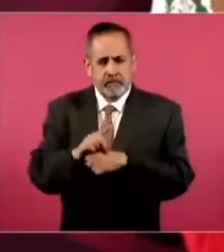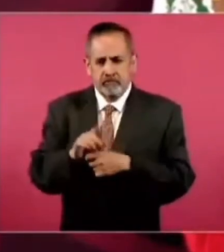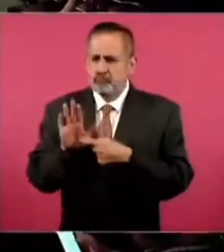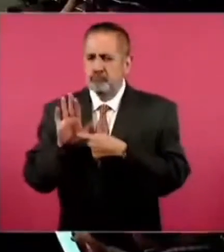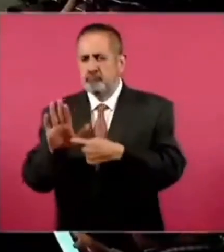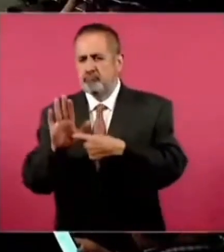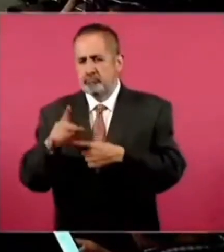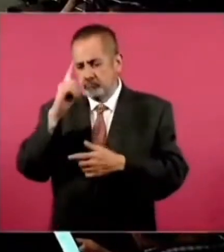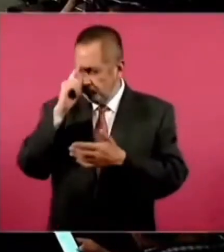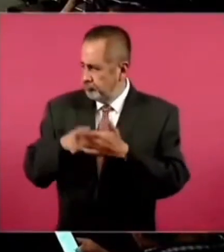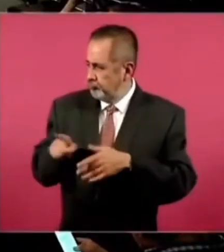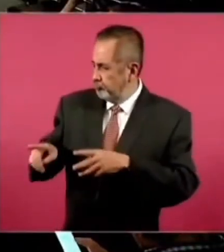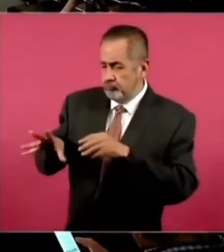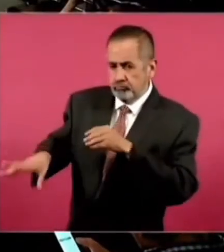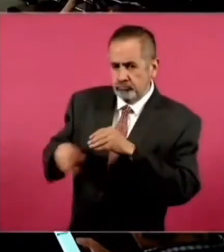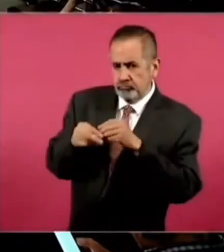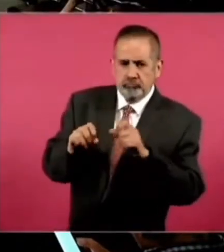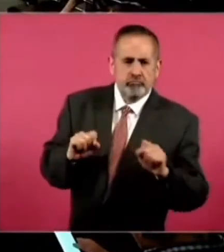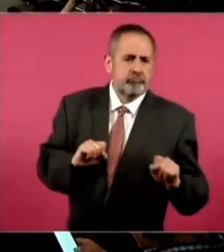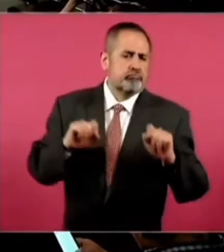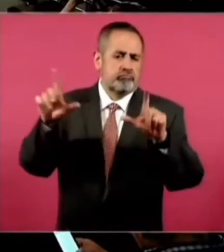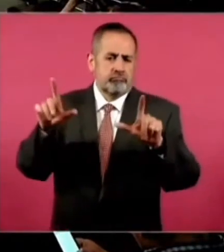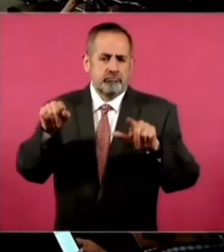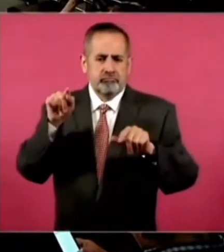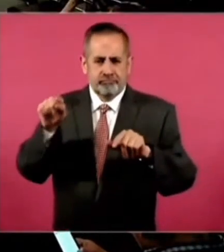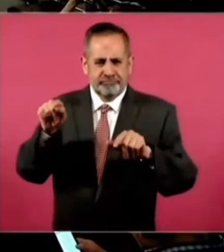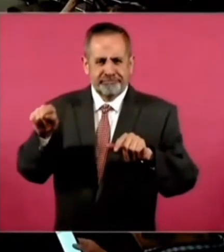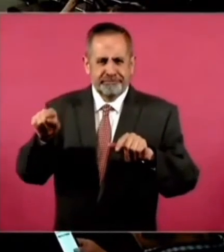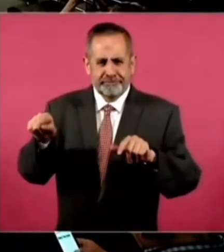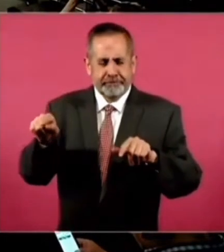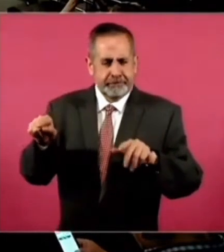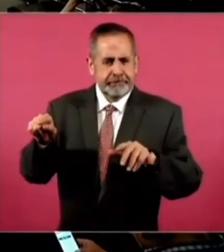sería bueno que se incluyera este